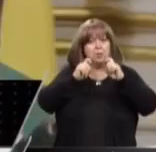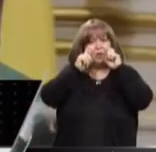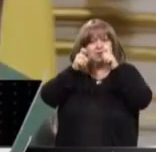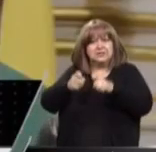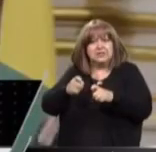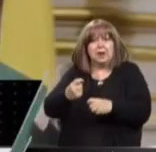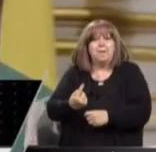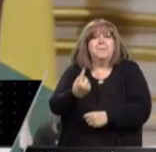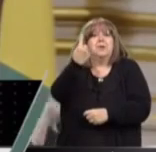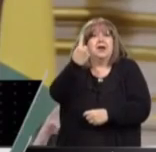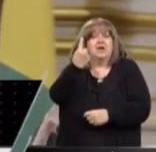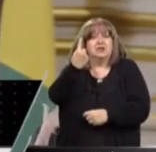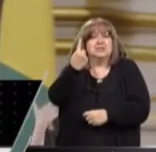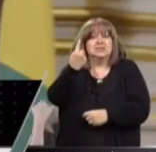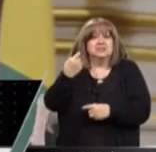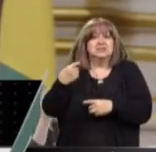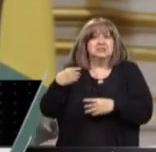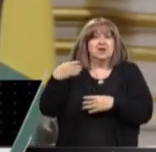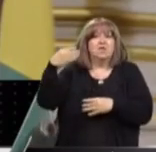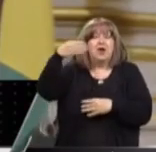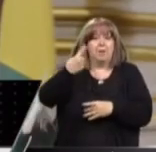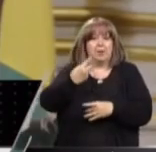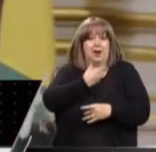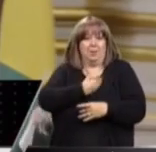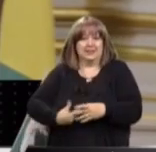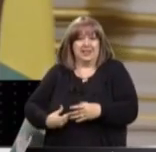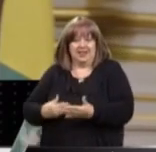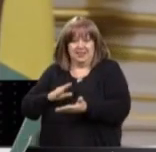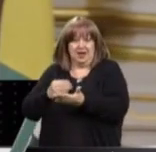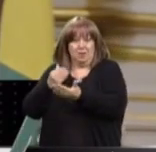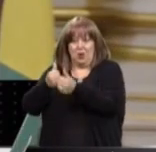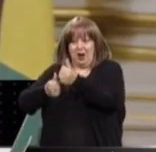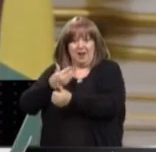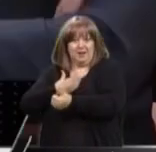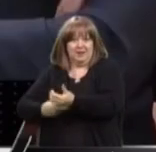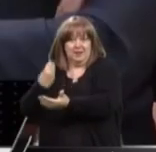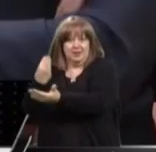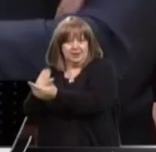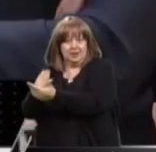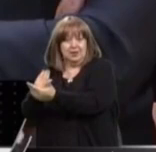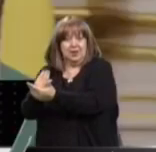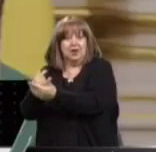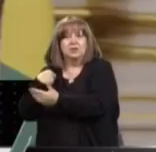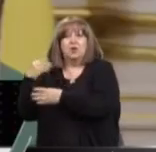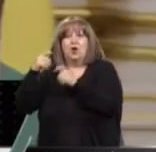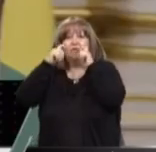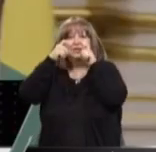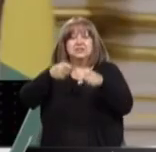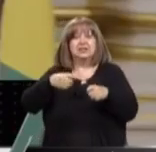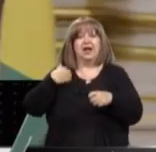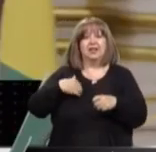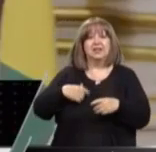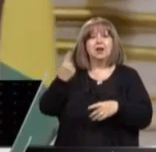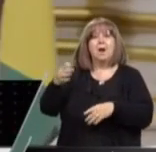primer viaje realizado a un país extranjero después de haber ganado las elecciones y haber asumido como presidente, es para decirle a